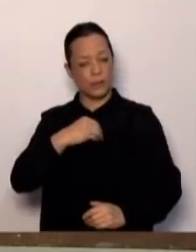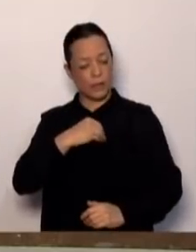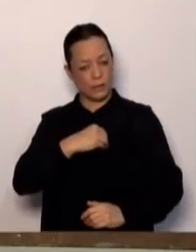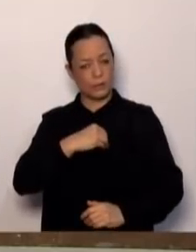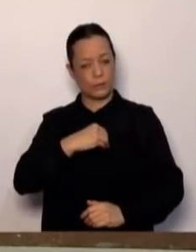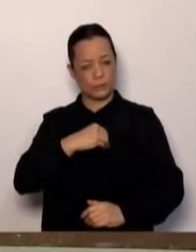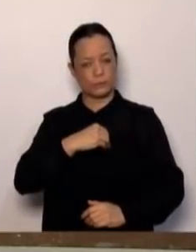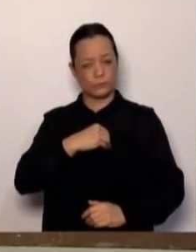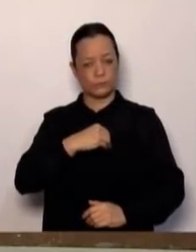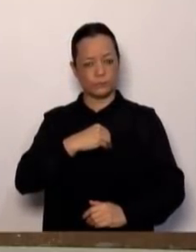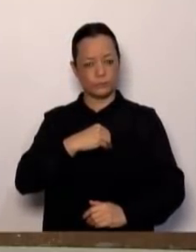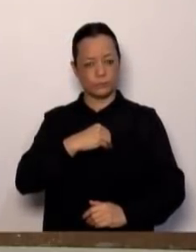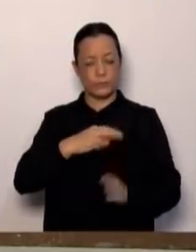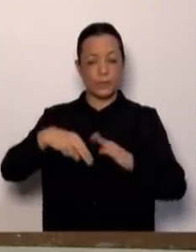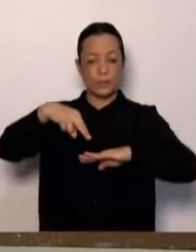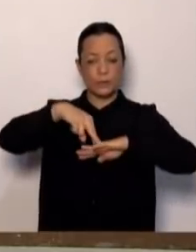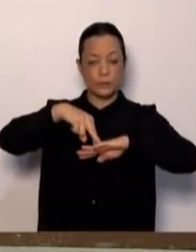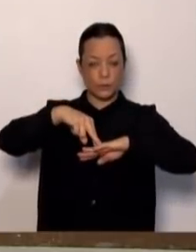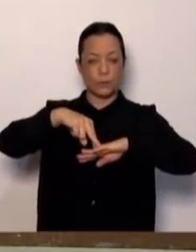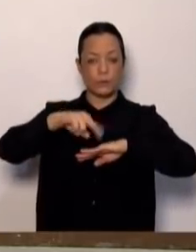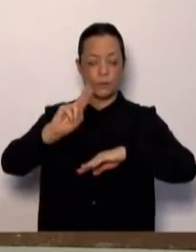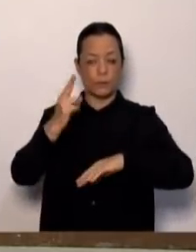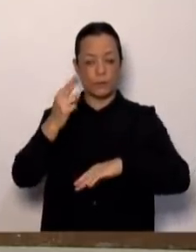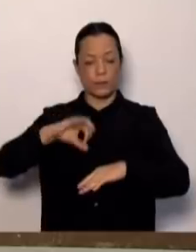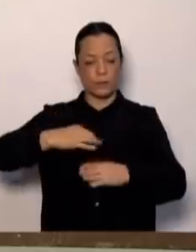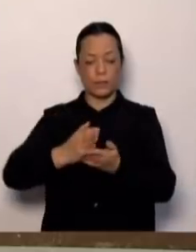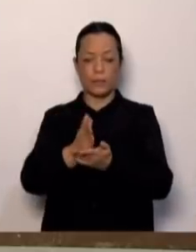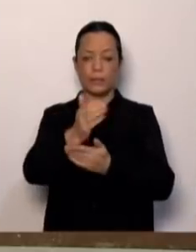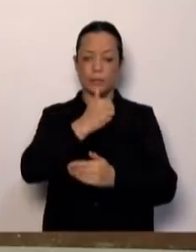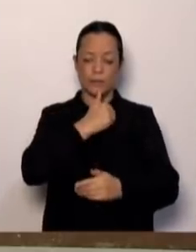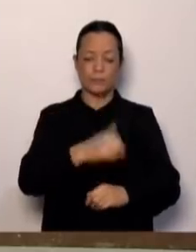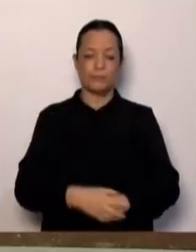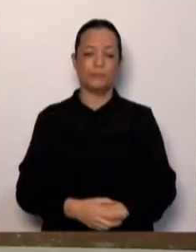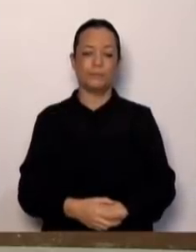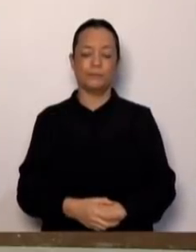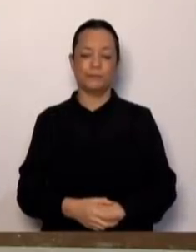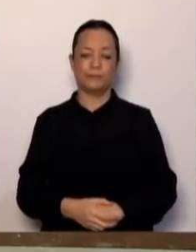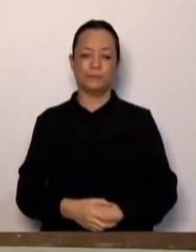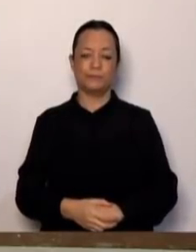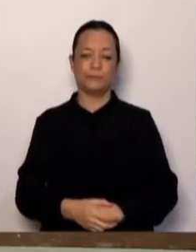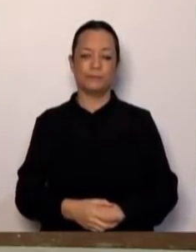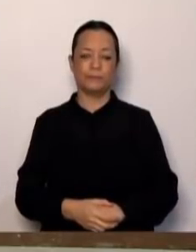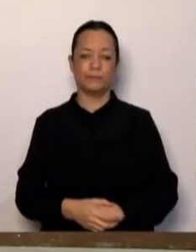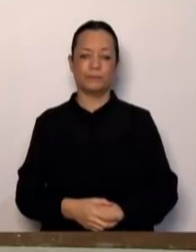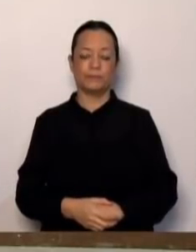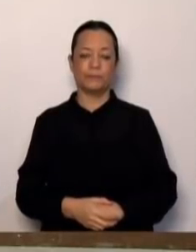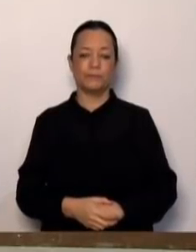pecados, la resurrección de la carne y la vida eterna. Amén.